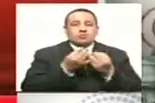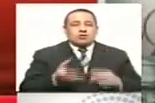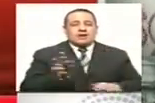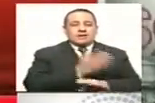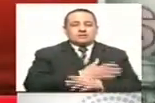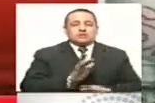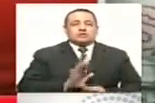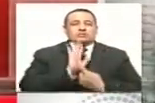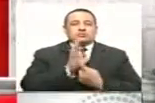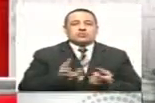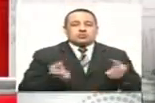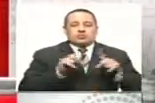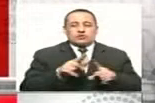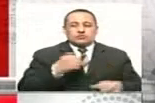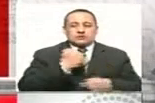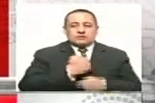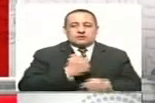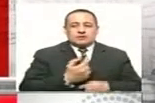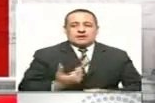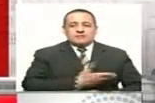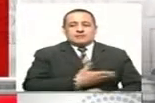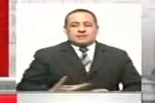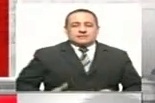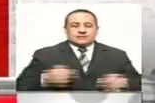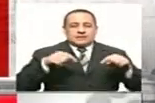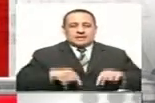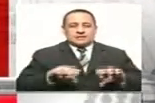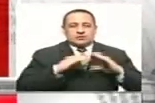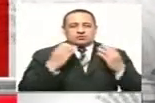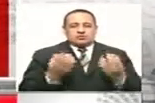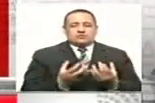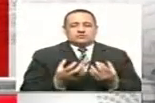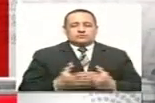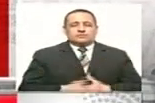demostró cuando ejerció la presidencia de este Parlamento.